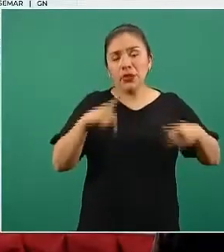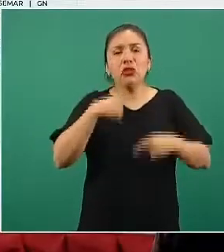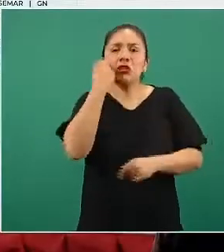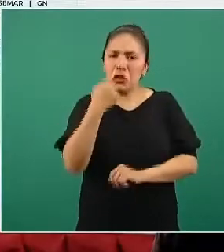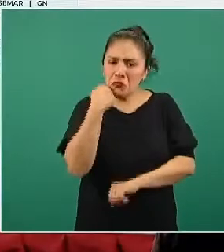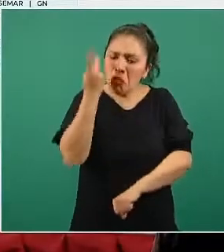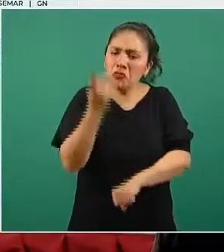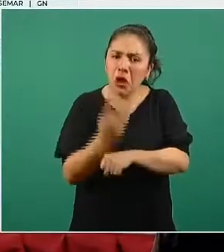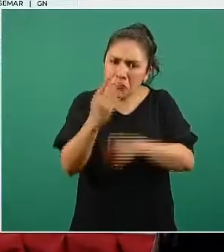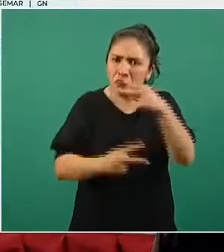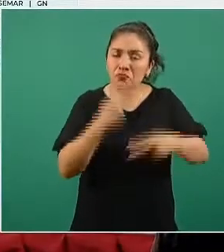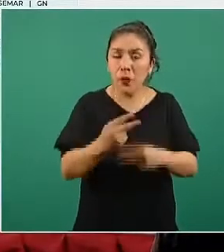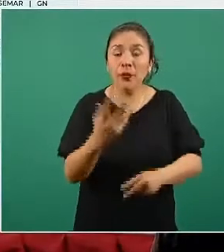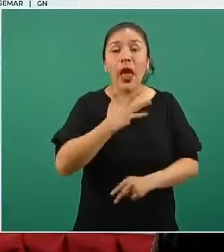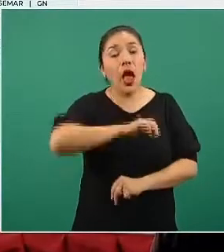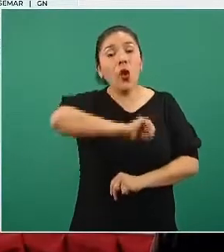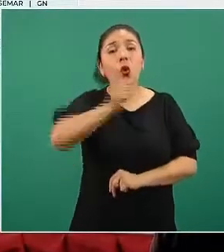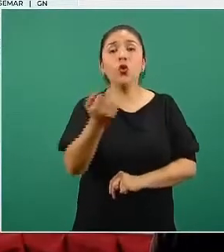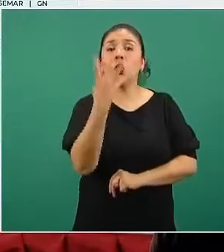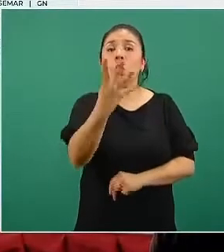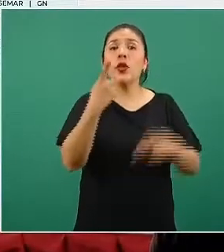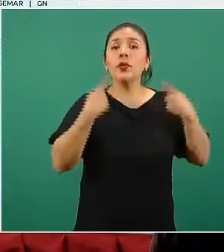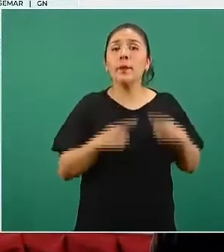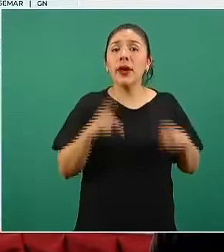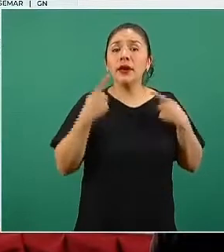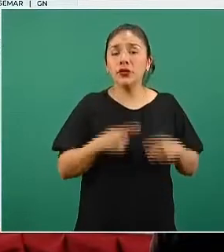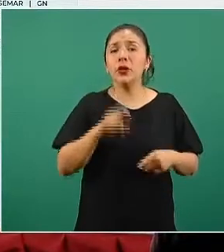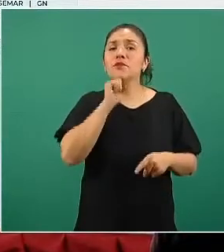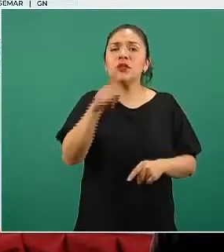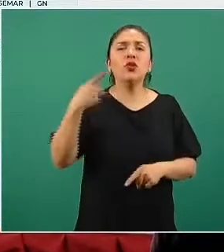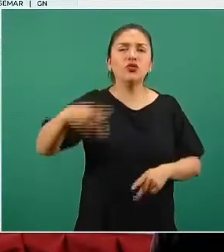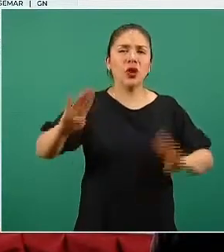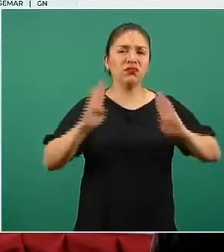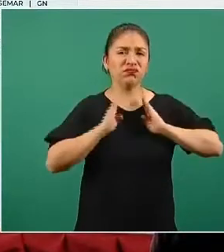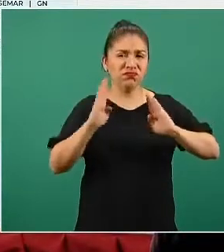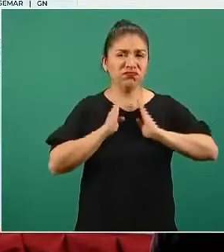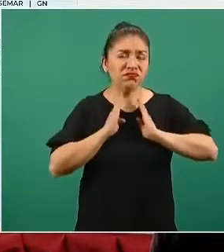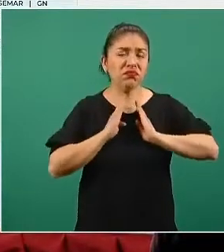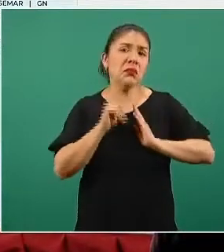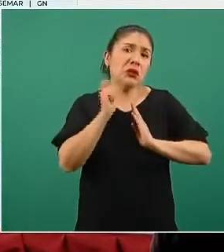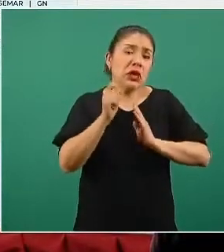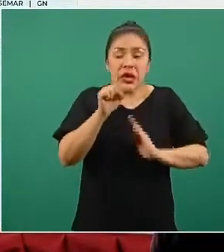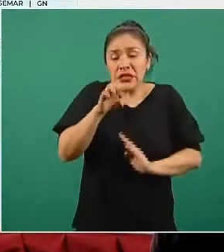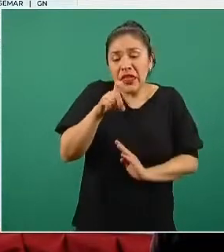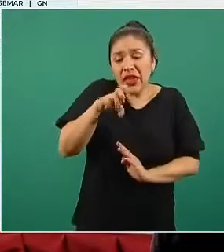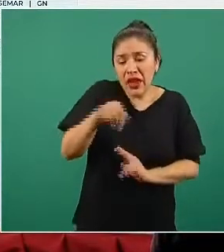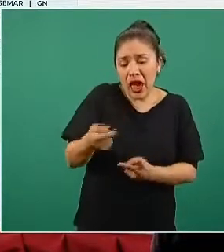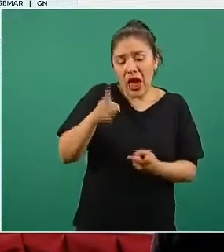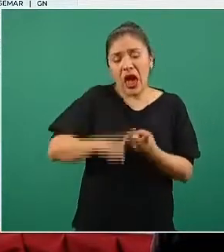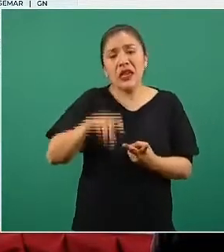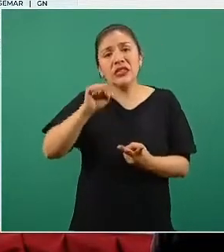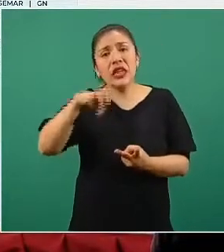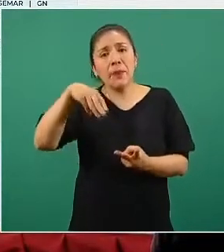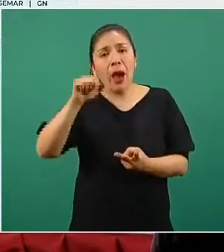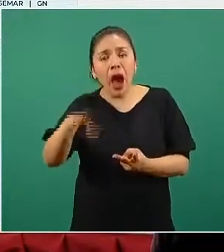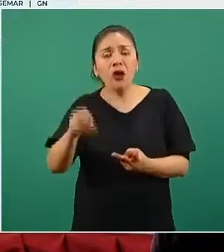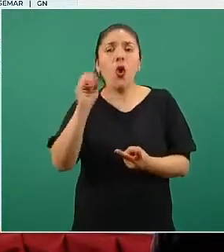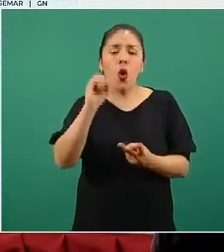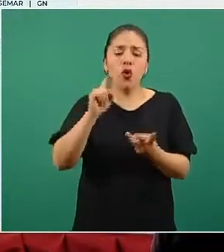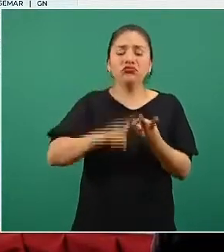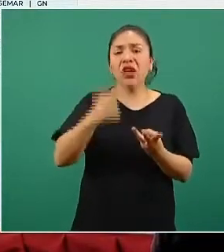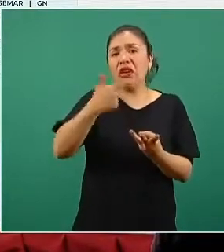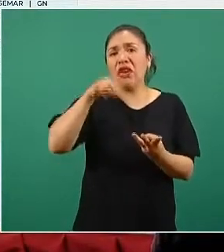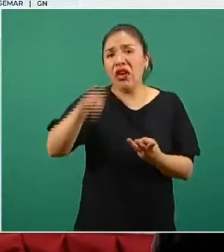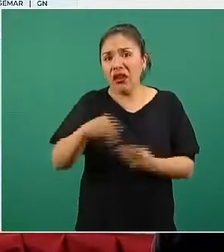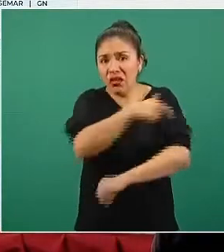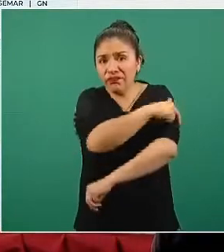para ello. Y habrá 4 personas de las Fuerzas Armadas, ya sea Sedena, Semar o la Guardia